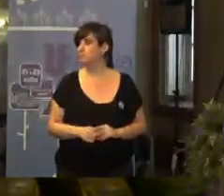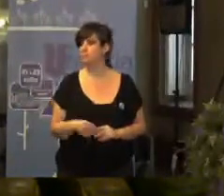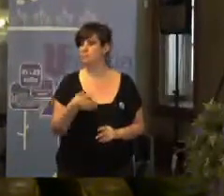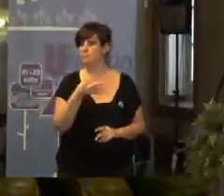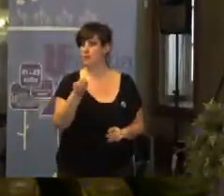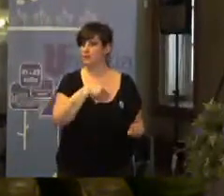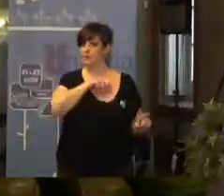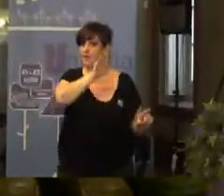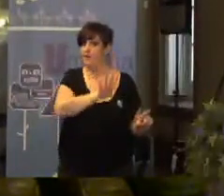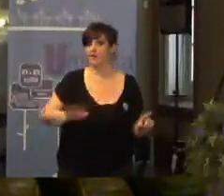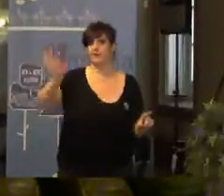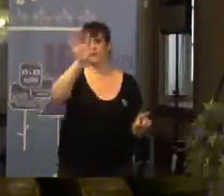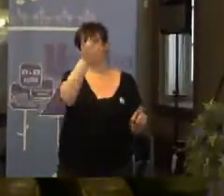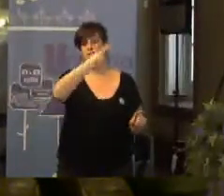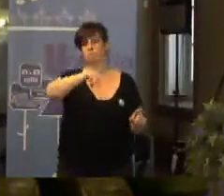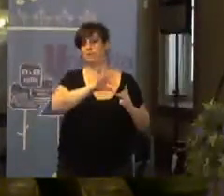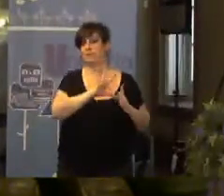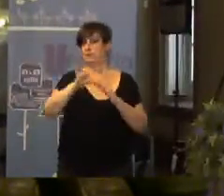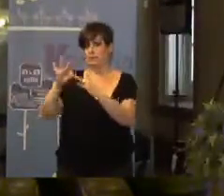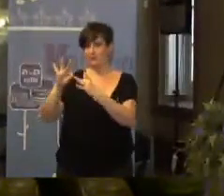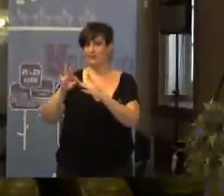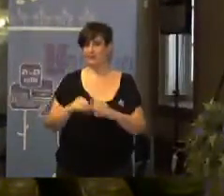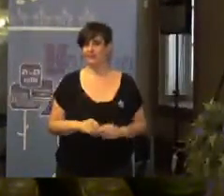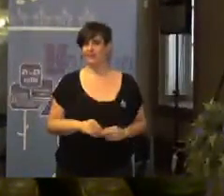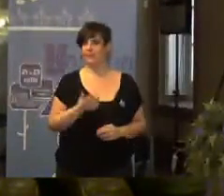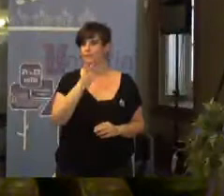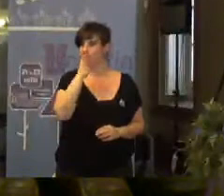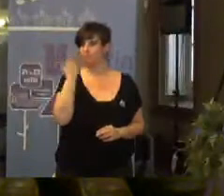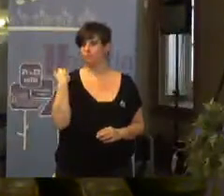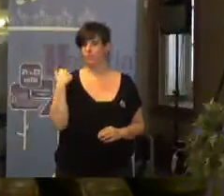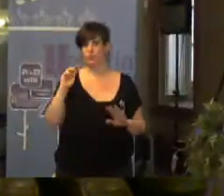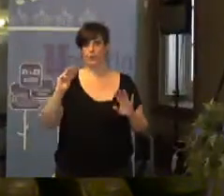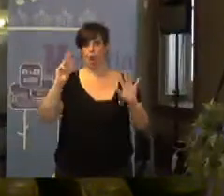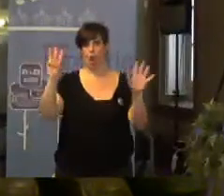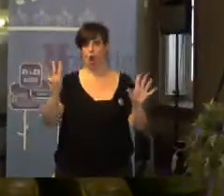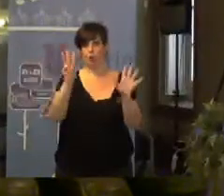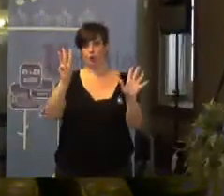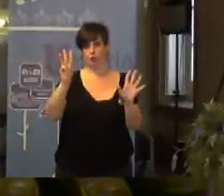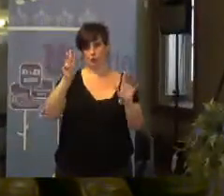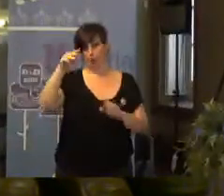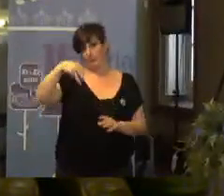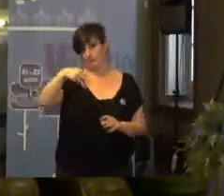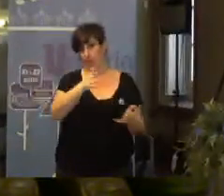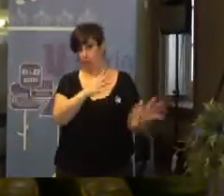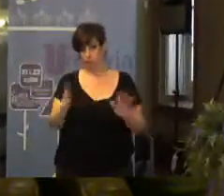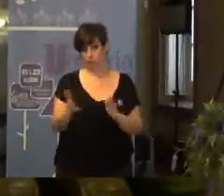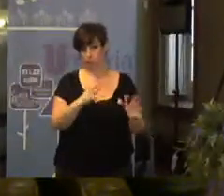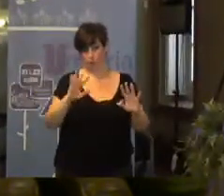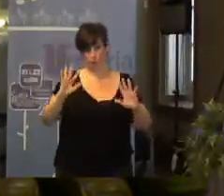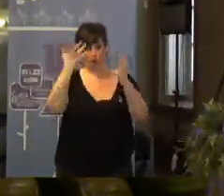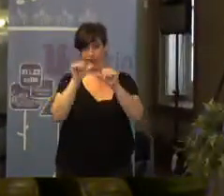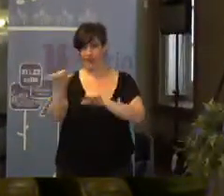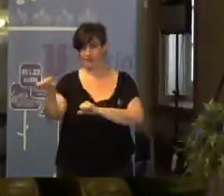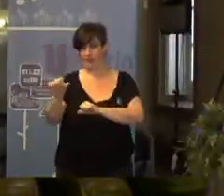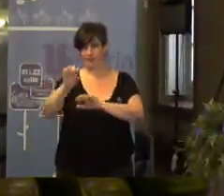estábamos á cabeza do mundo coa folga do 8 de marzo, non? E as movilizacións pola manada e tal.